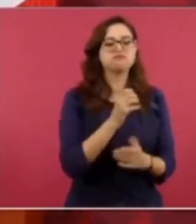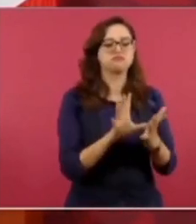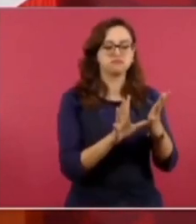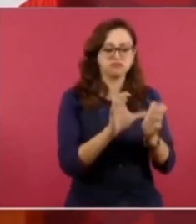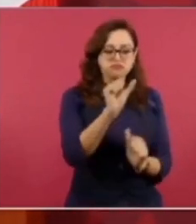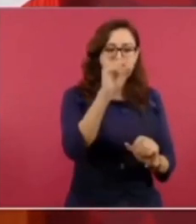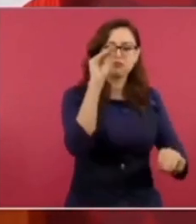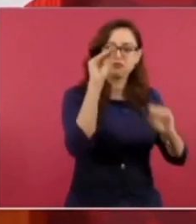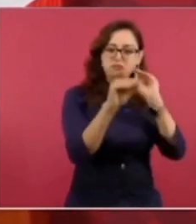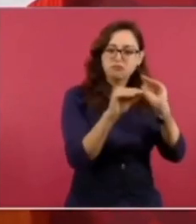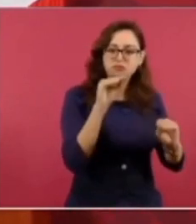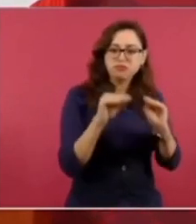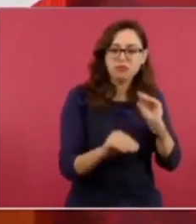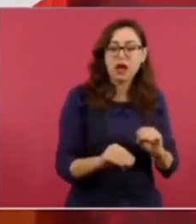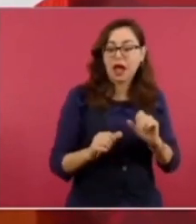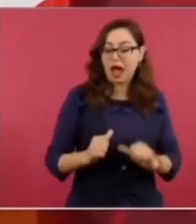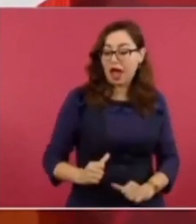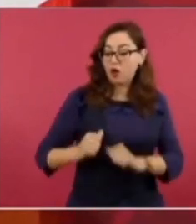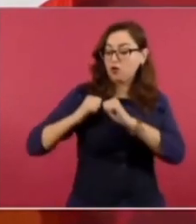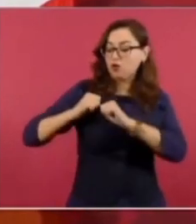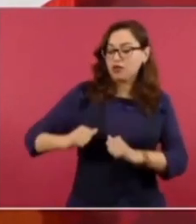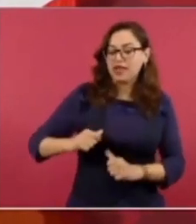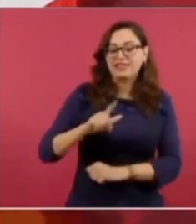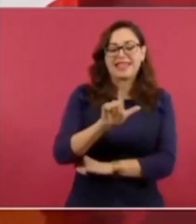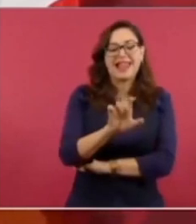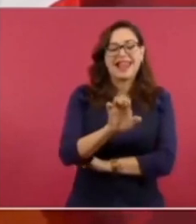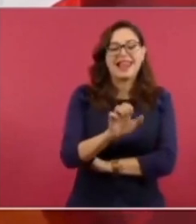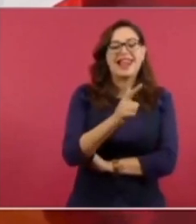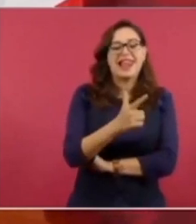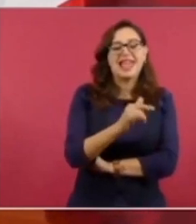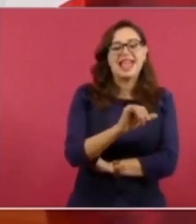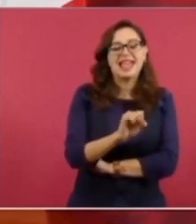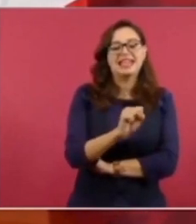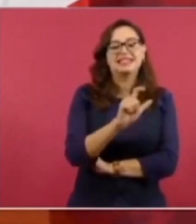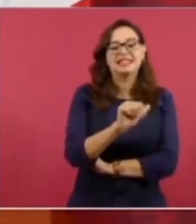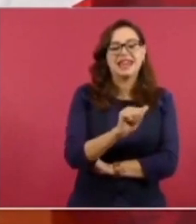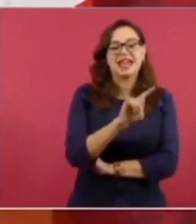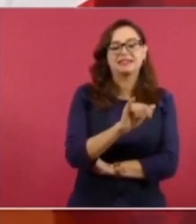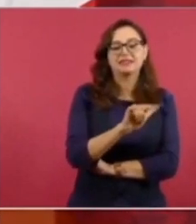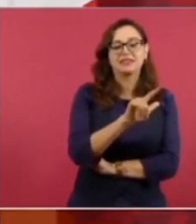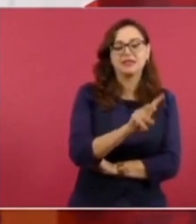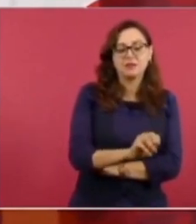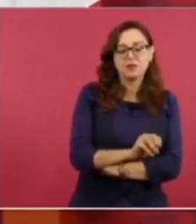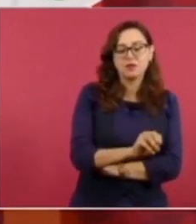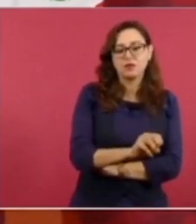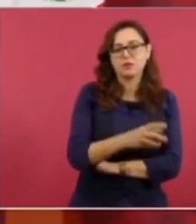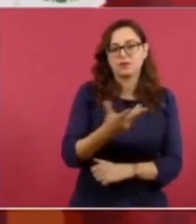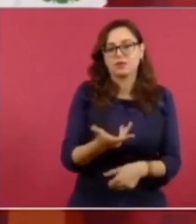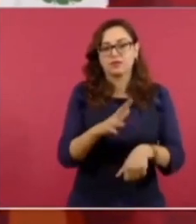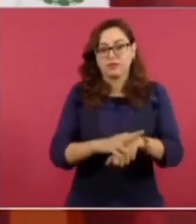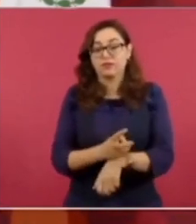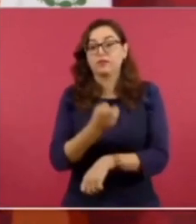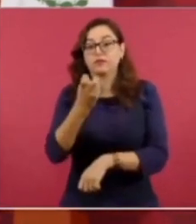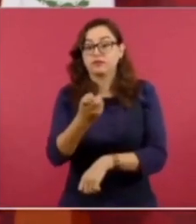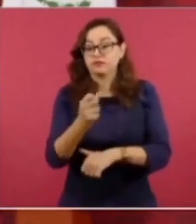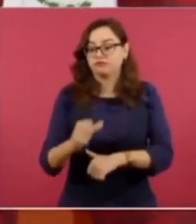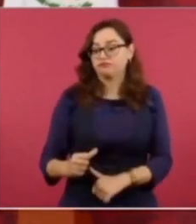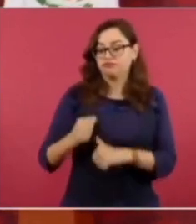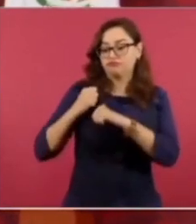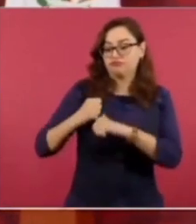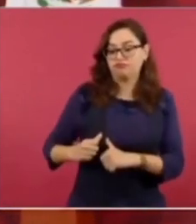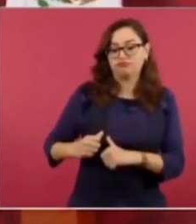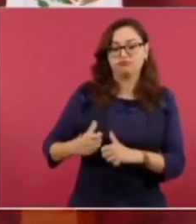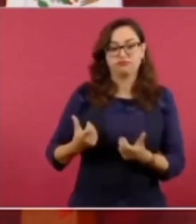Por eso existe la división, el equilibrio entre los poderes. Si